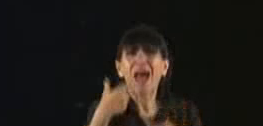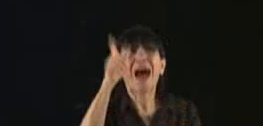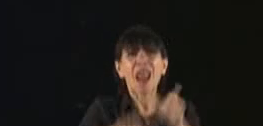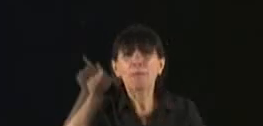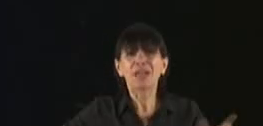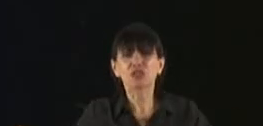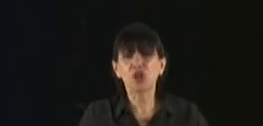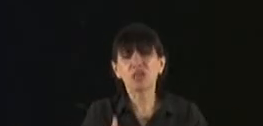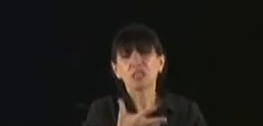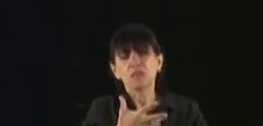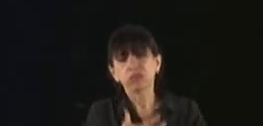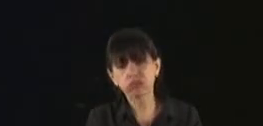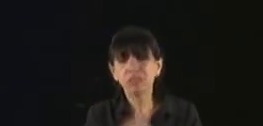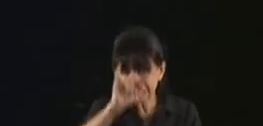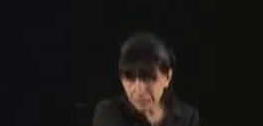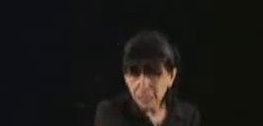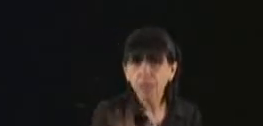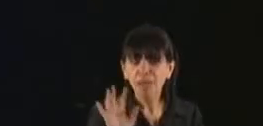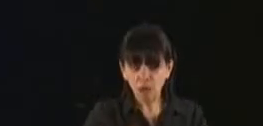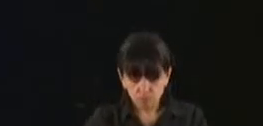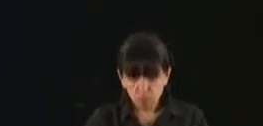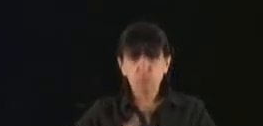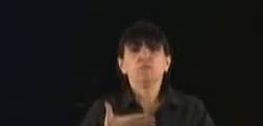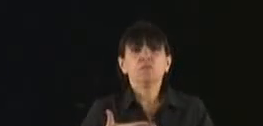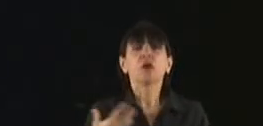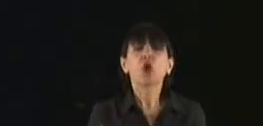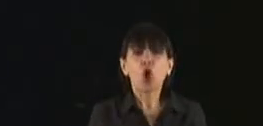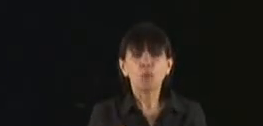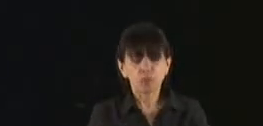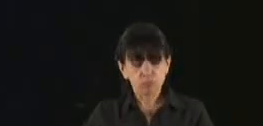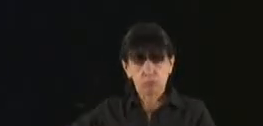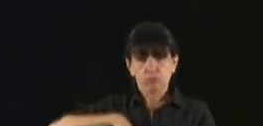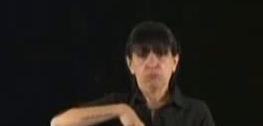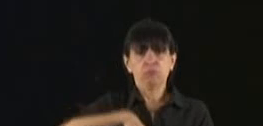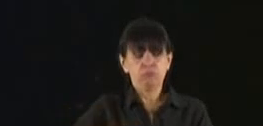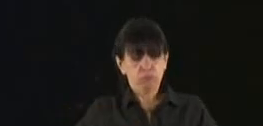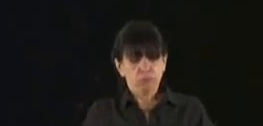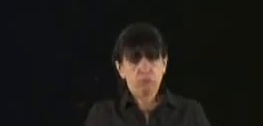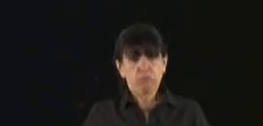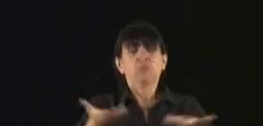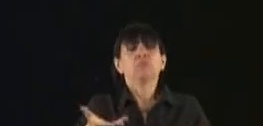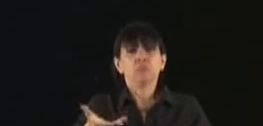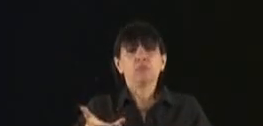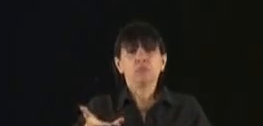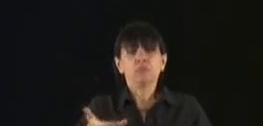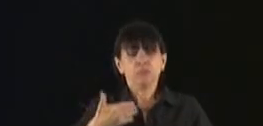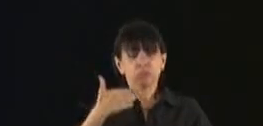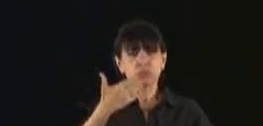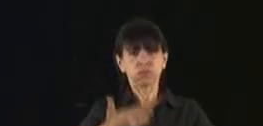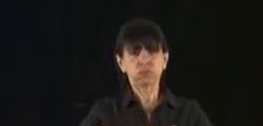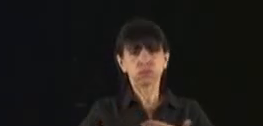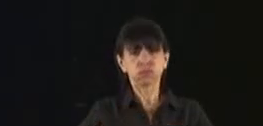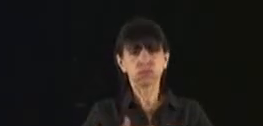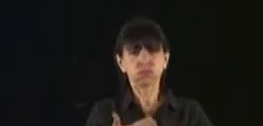pero para salir del desánimo hay que ponerse de pie, levantarse, caminar